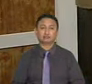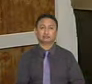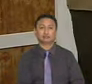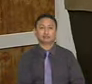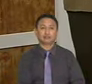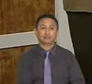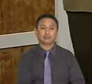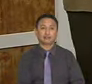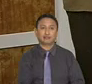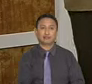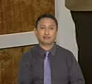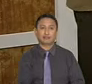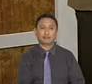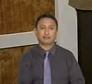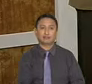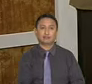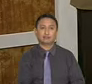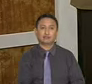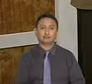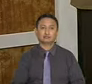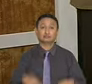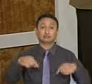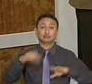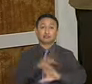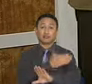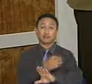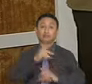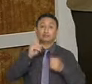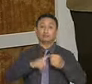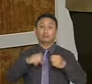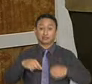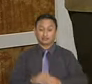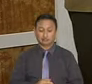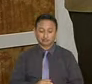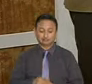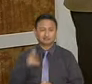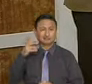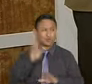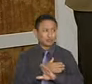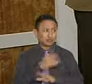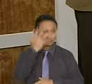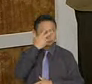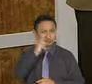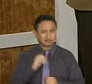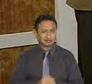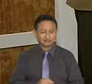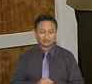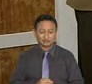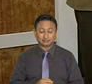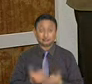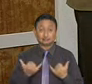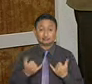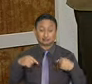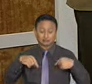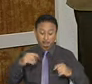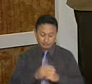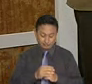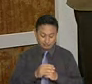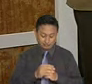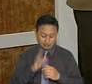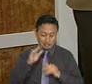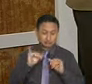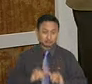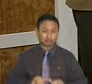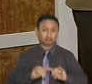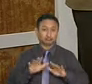todo esto forma parte pues de las festividades de Quito Escuchar estas lindas canciones y bueno tenemos más recorridos